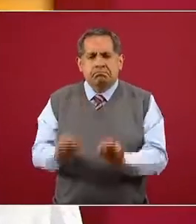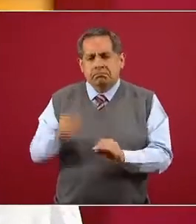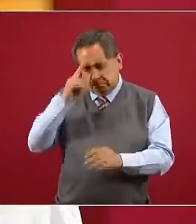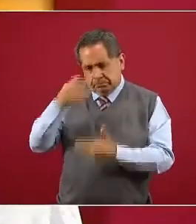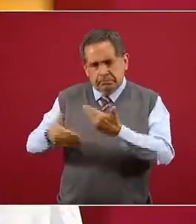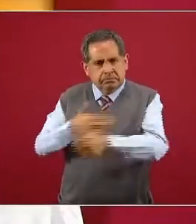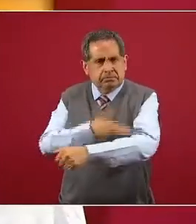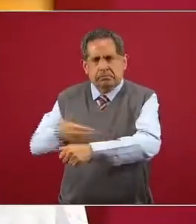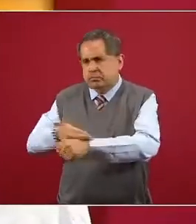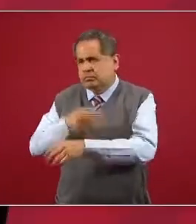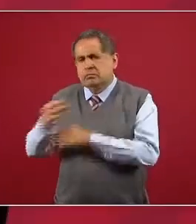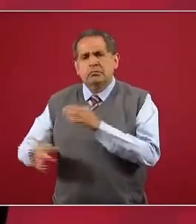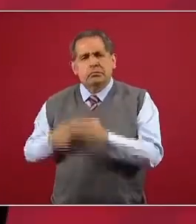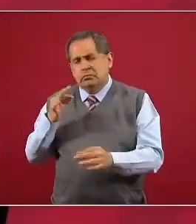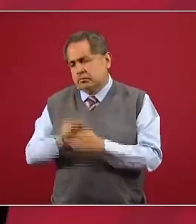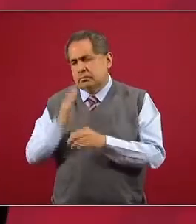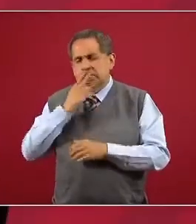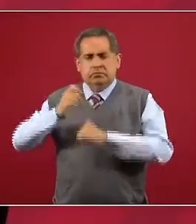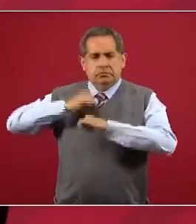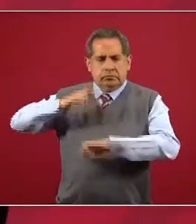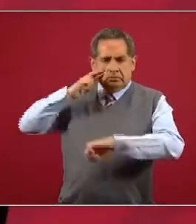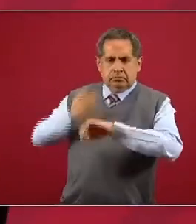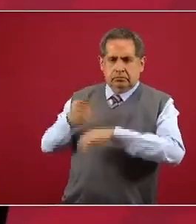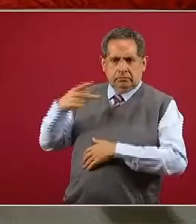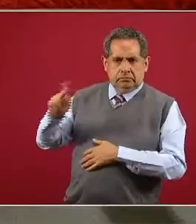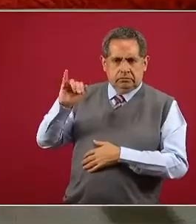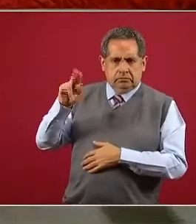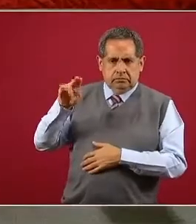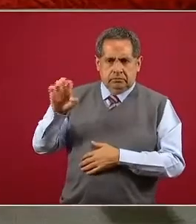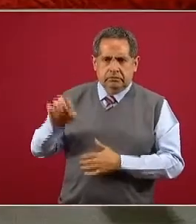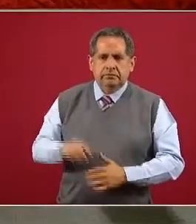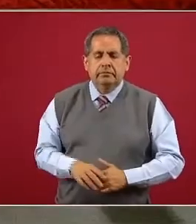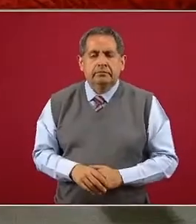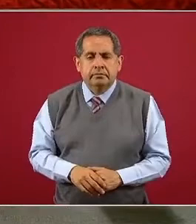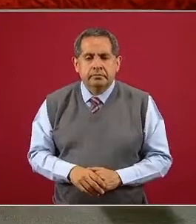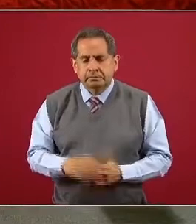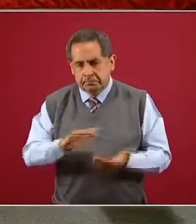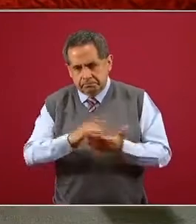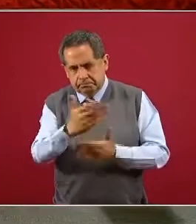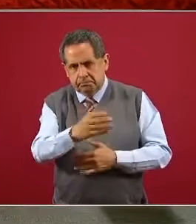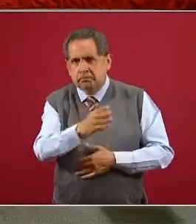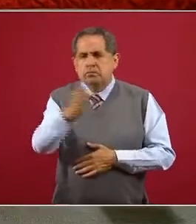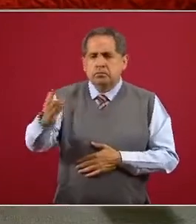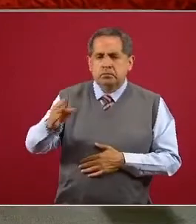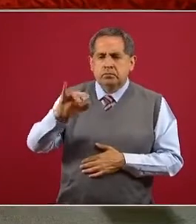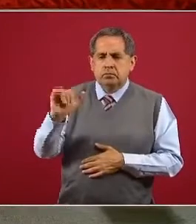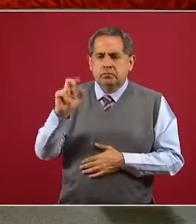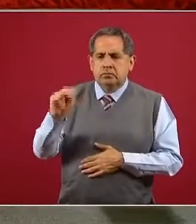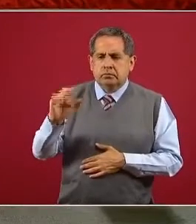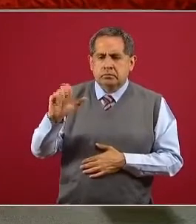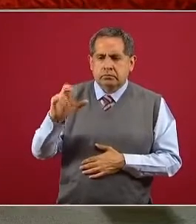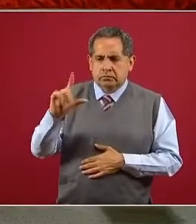proceso electoral y que están a cargo del INE. Gracias, Carlos. Juan Carlos Machorro.